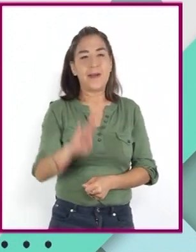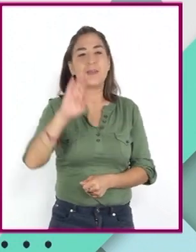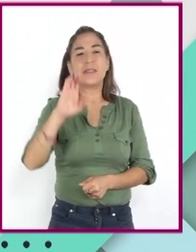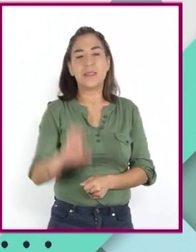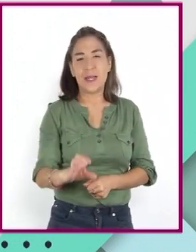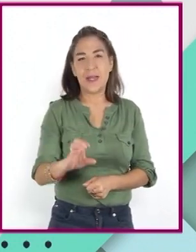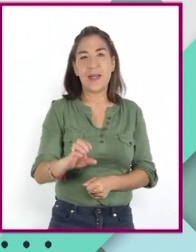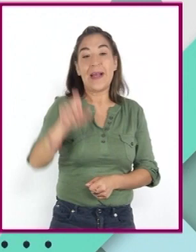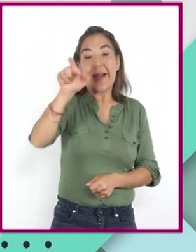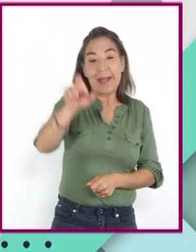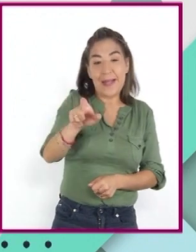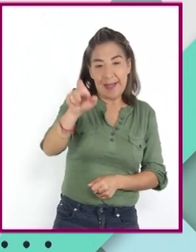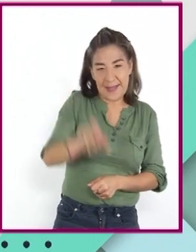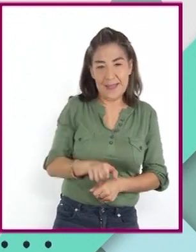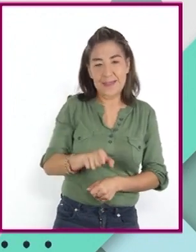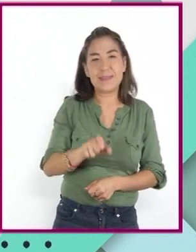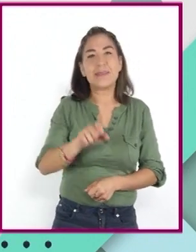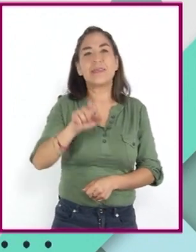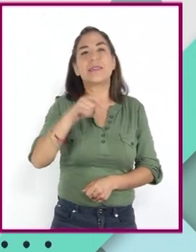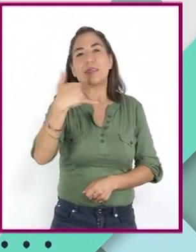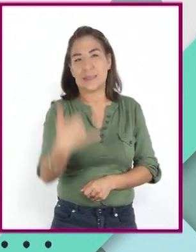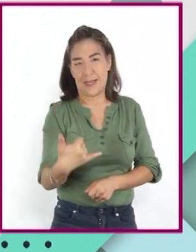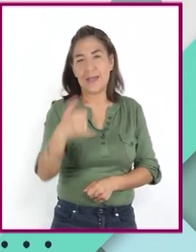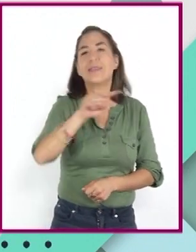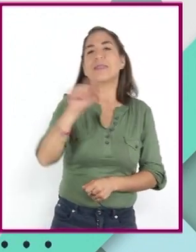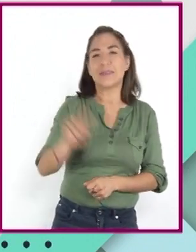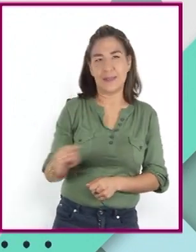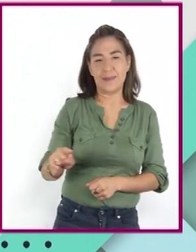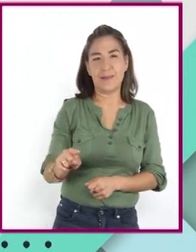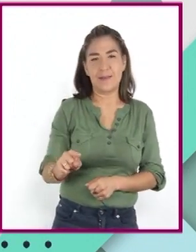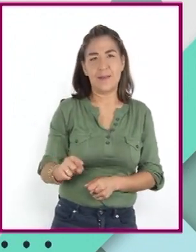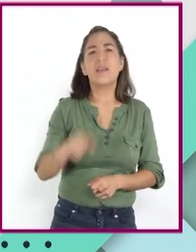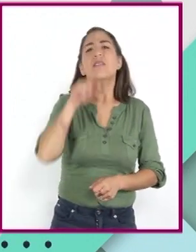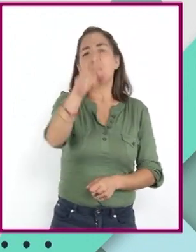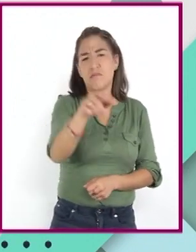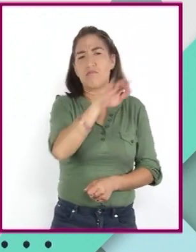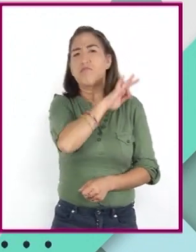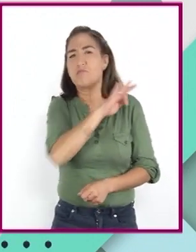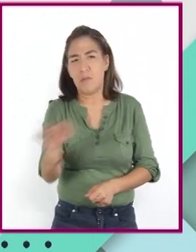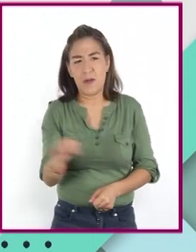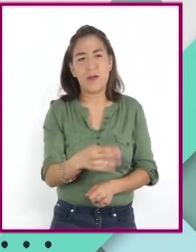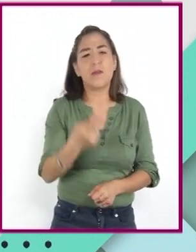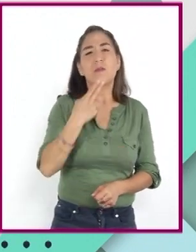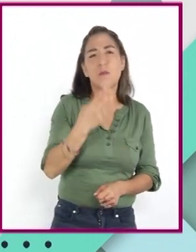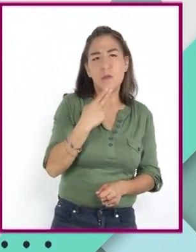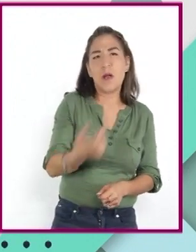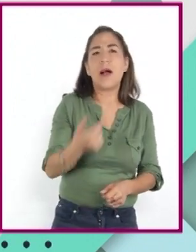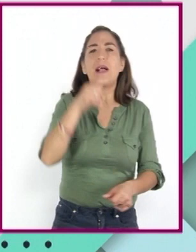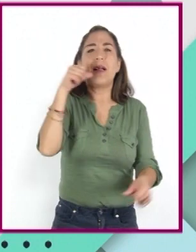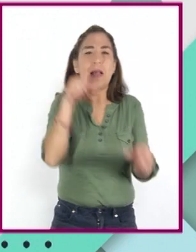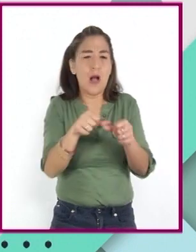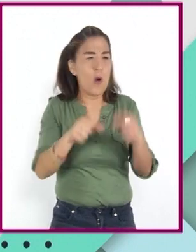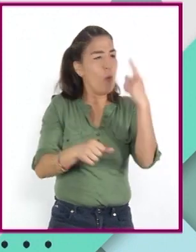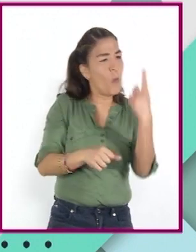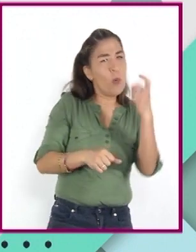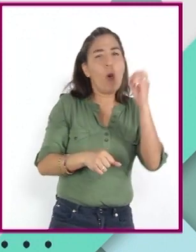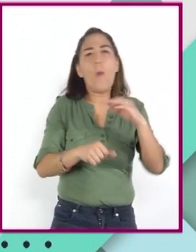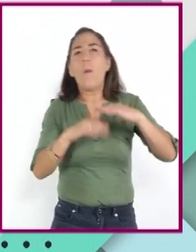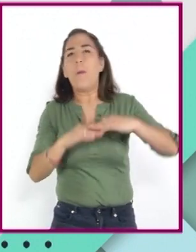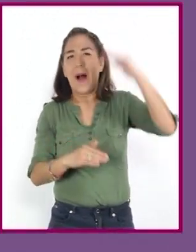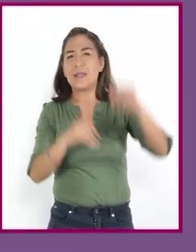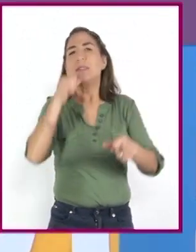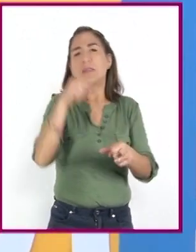C, X, Y, Z. Pueden ocupar la o las letras que ustedes elijan.